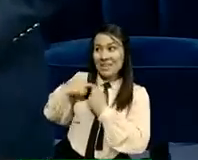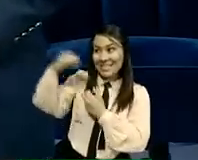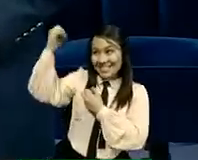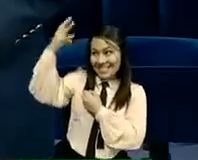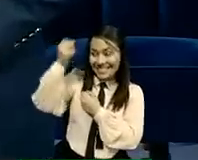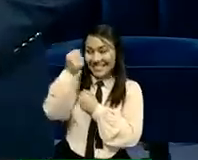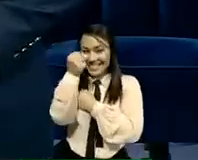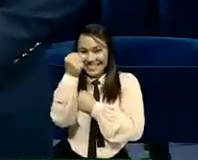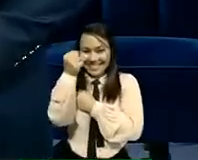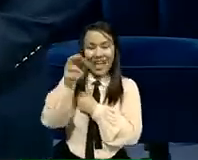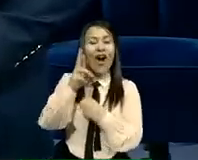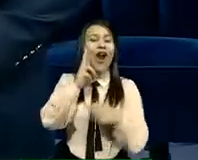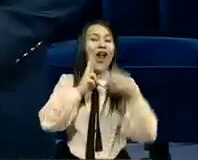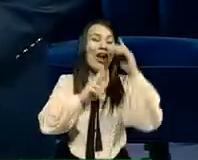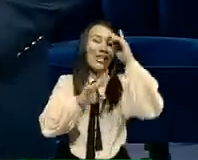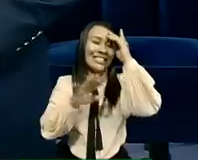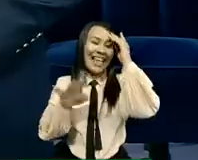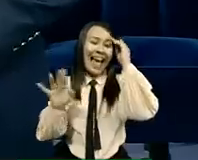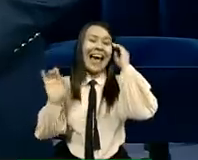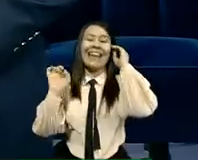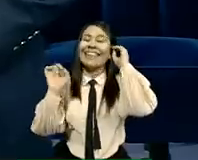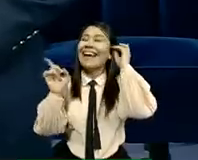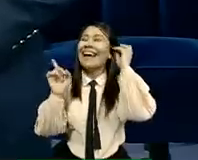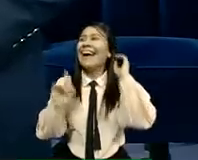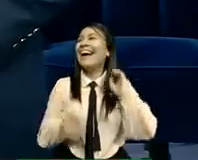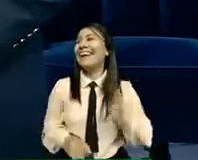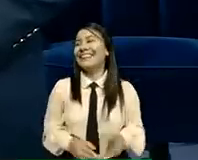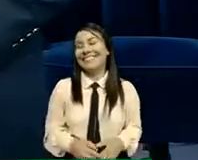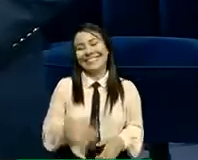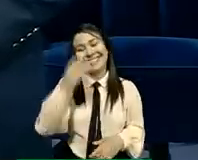dar un vueltazo por Guayaquil.